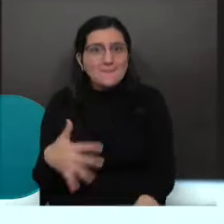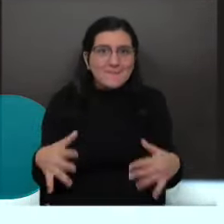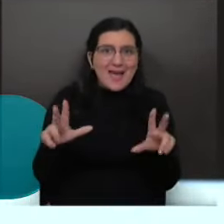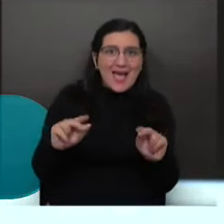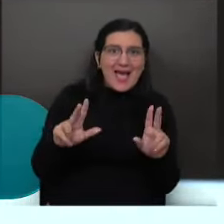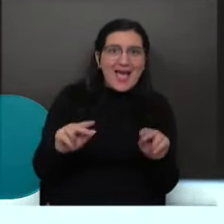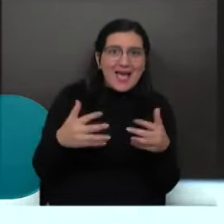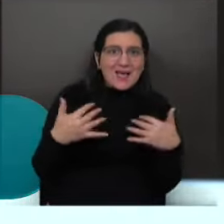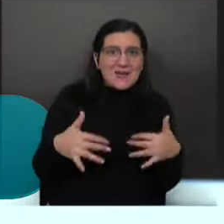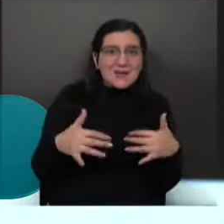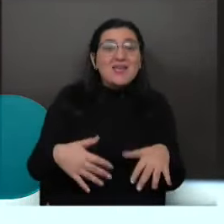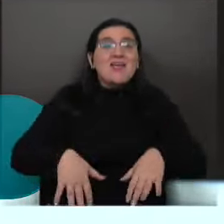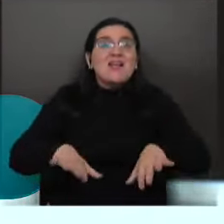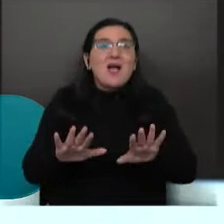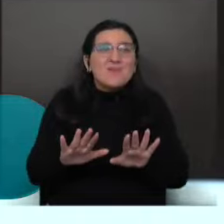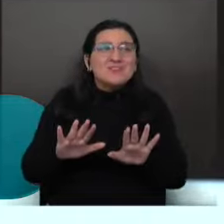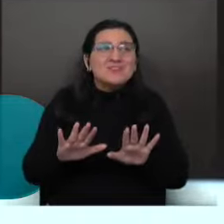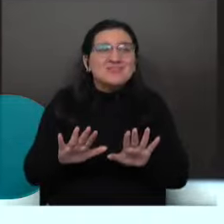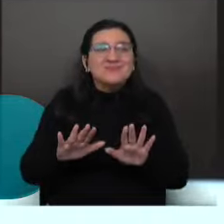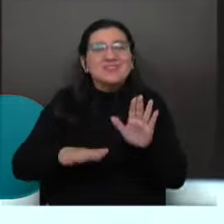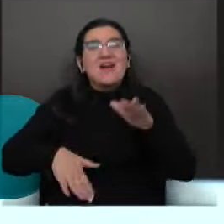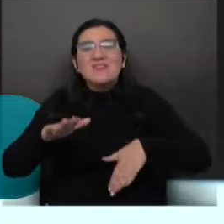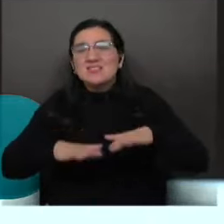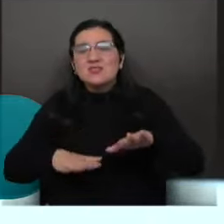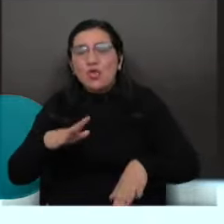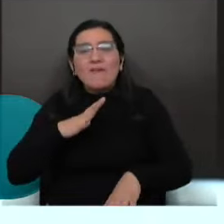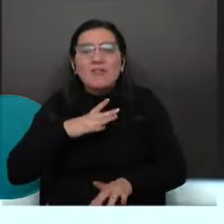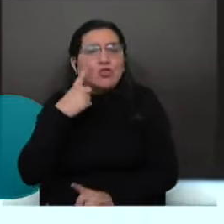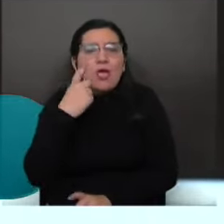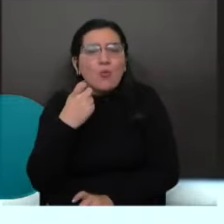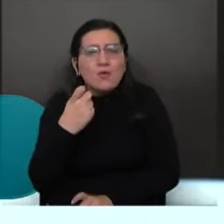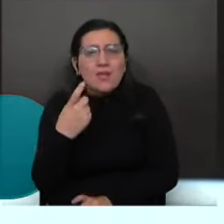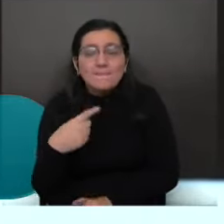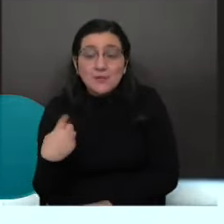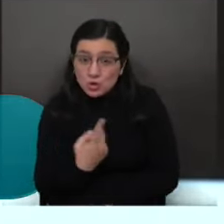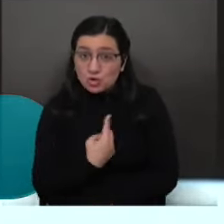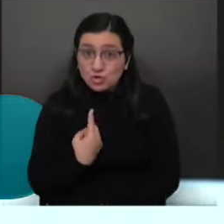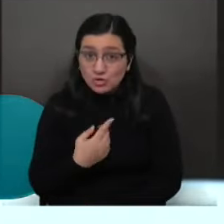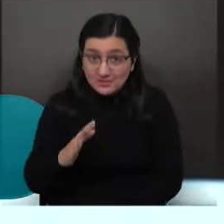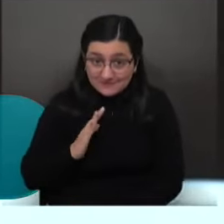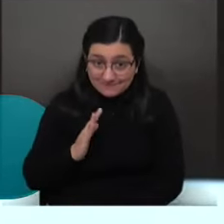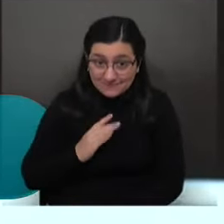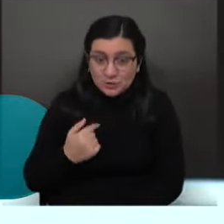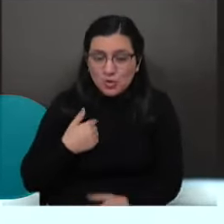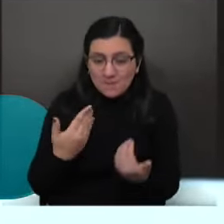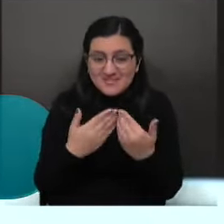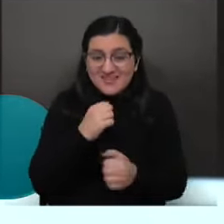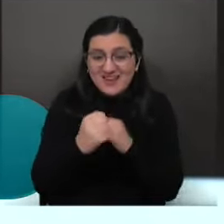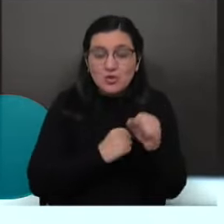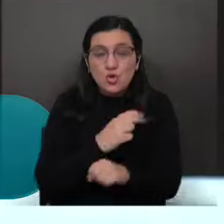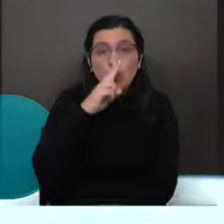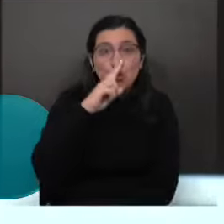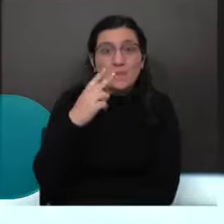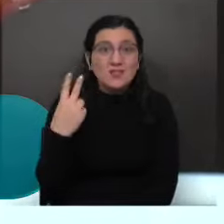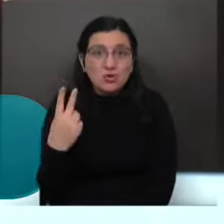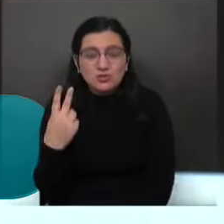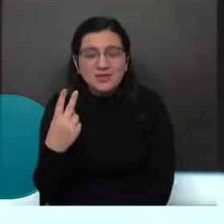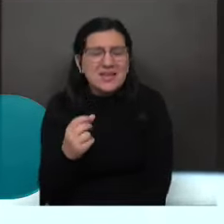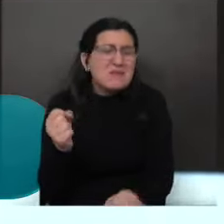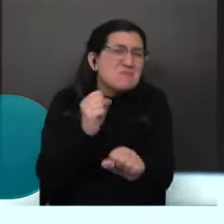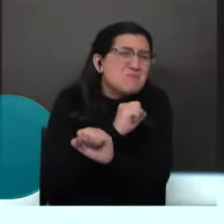zarpado capaz que a veces uno todavía no se da cuenta de eso pero nosotras Yo hace yo empecé en el 2002 era